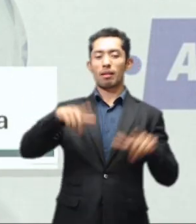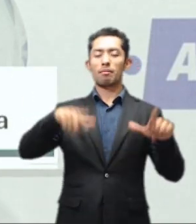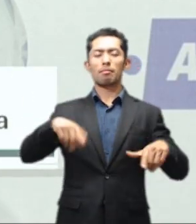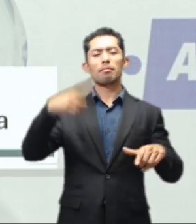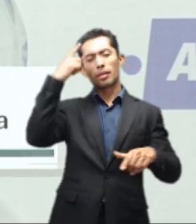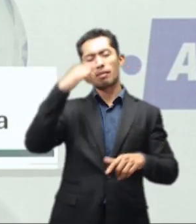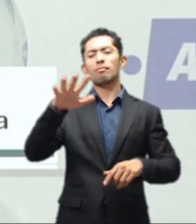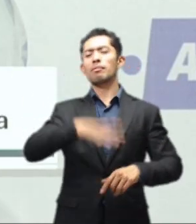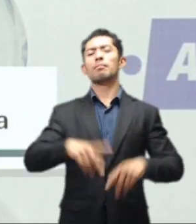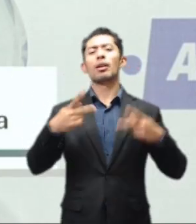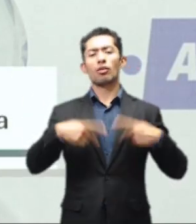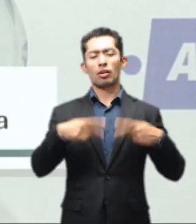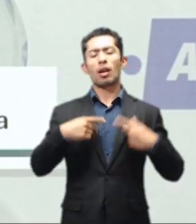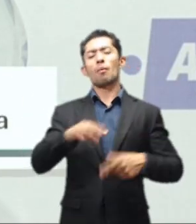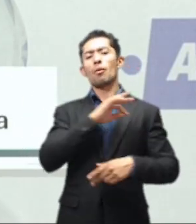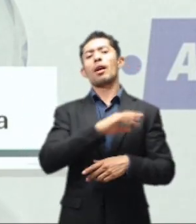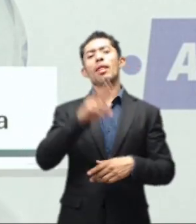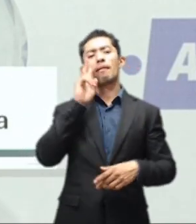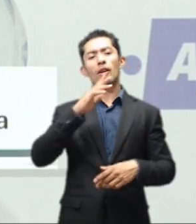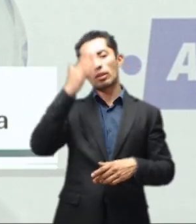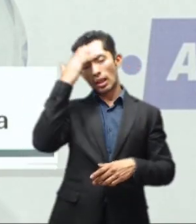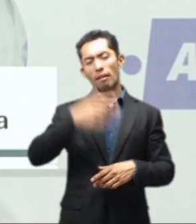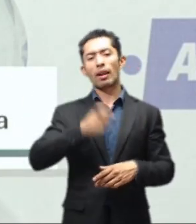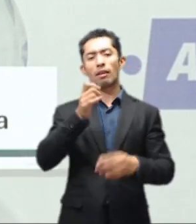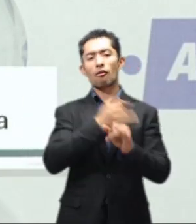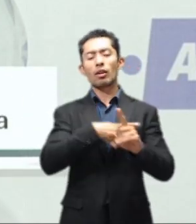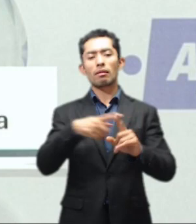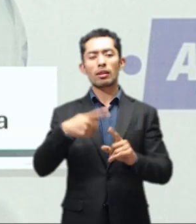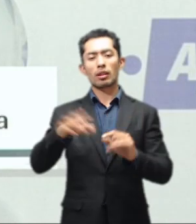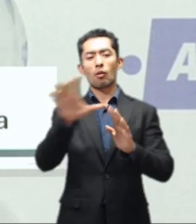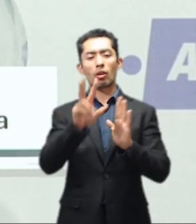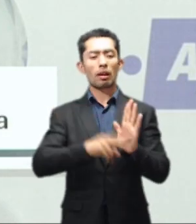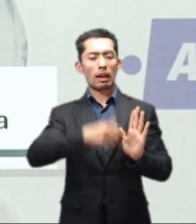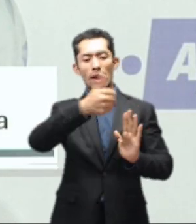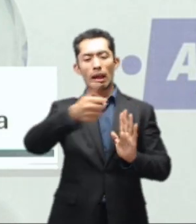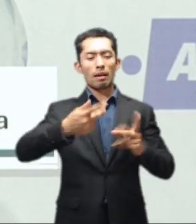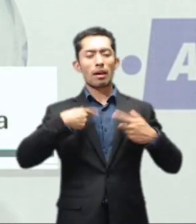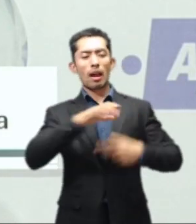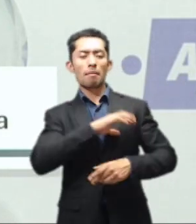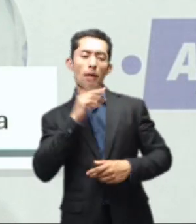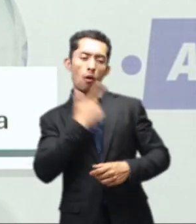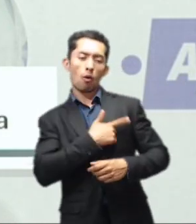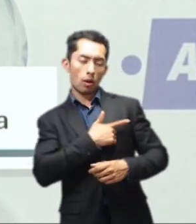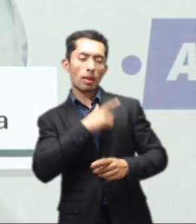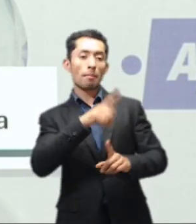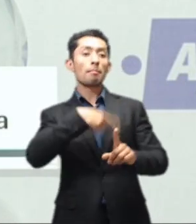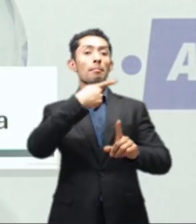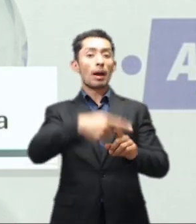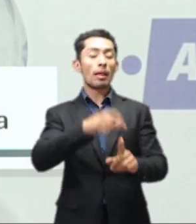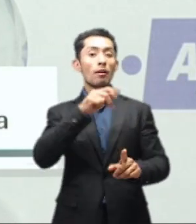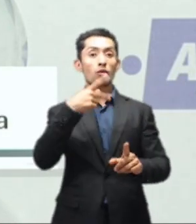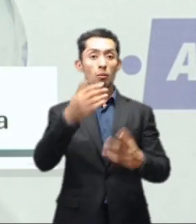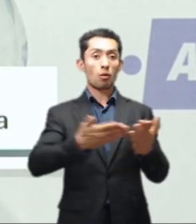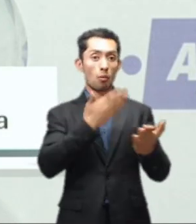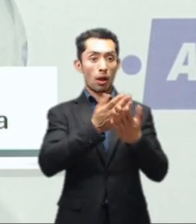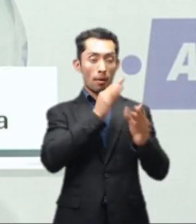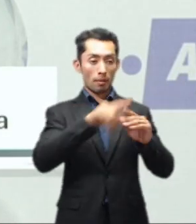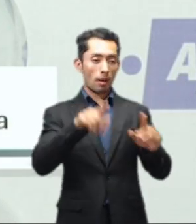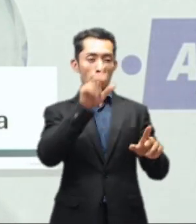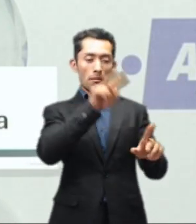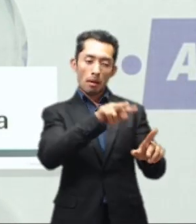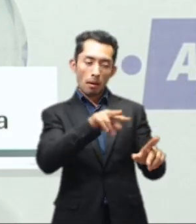para que la ciudadanía tenga su alcance y pueda consultar información curricular de la candidatura de su preferencia así como sus propuestas de